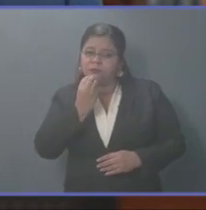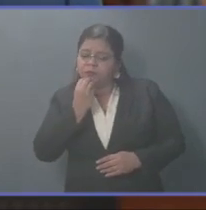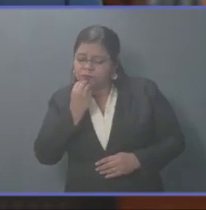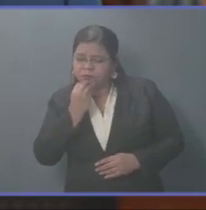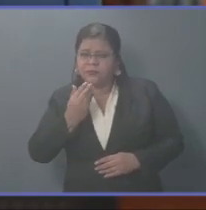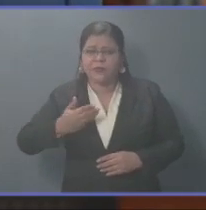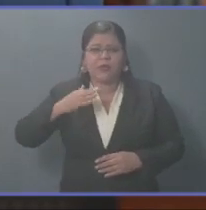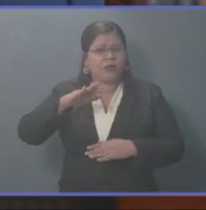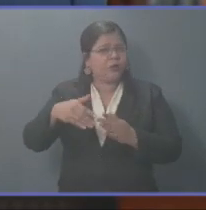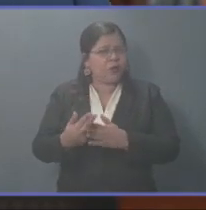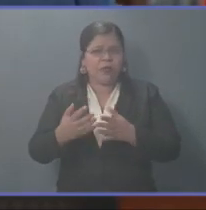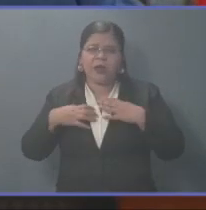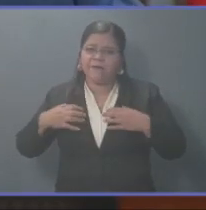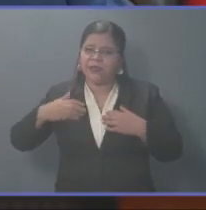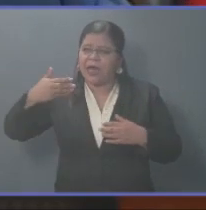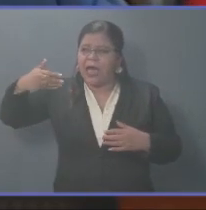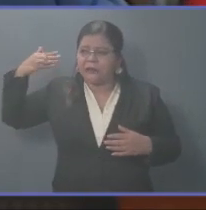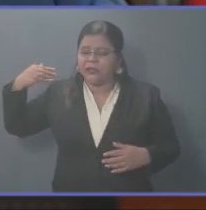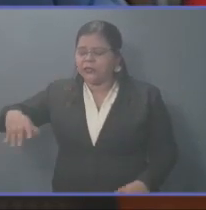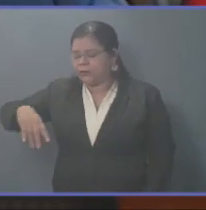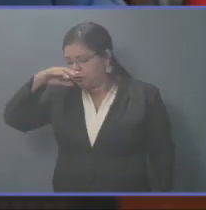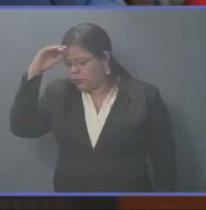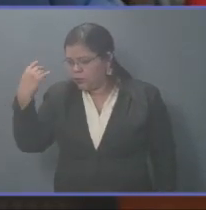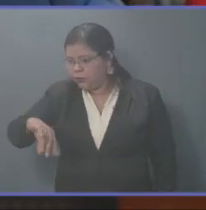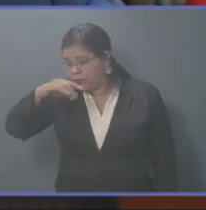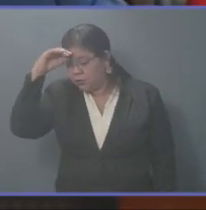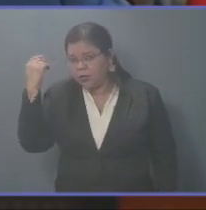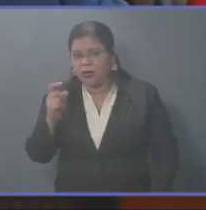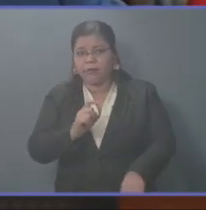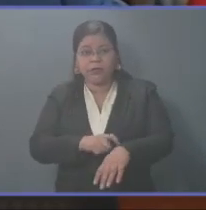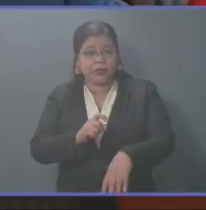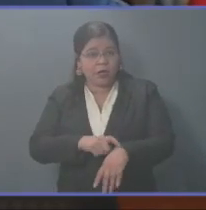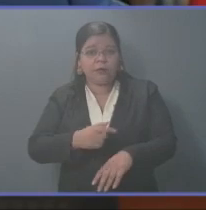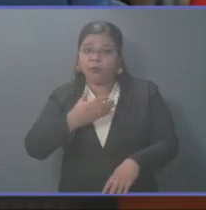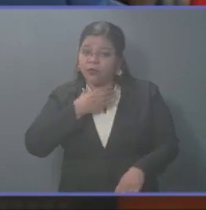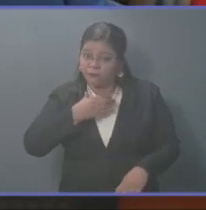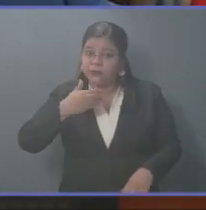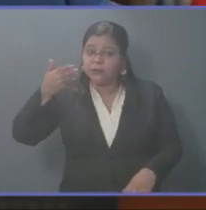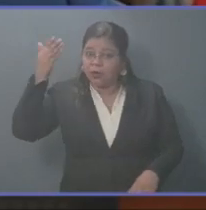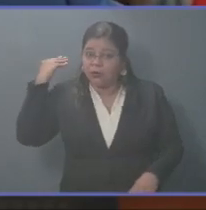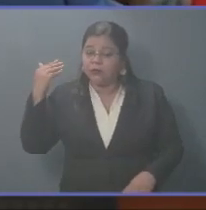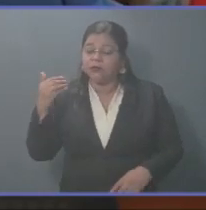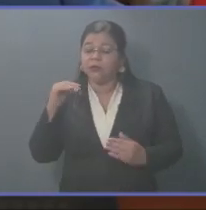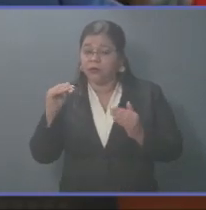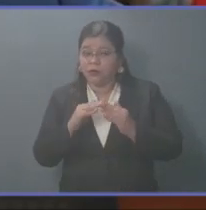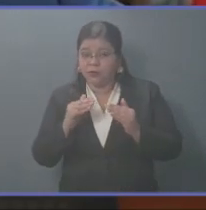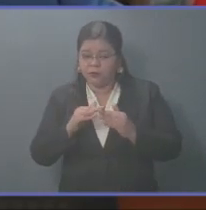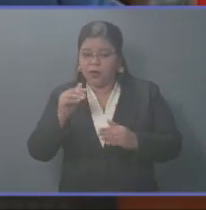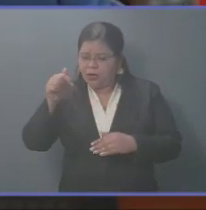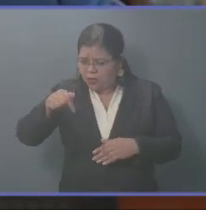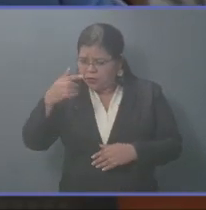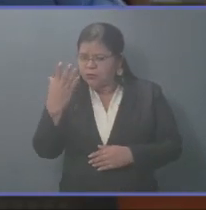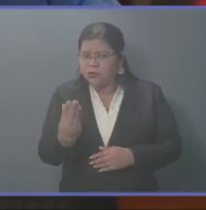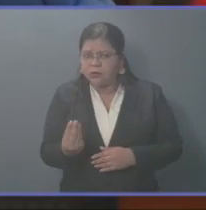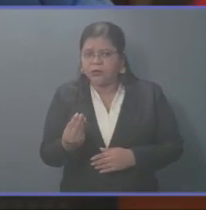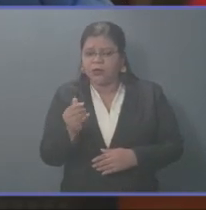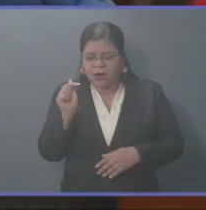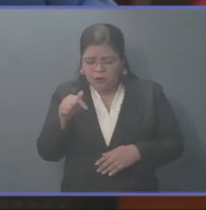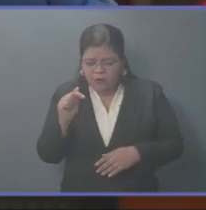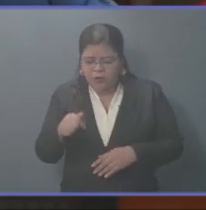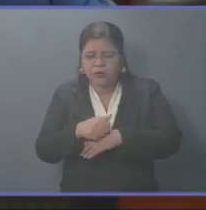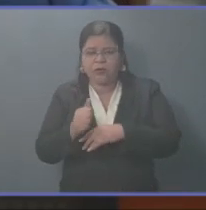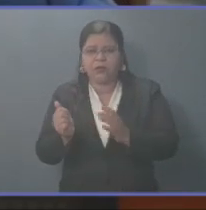a trabajar y momentos muy difíciles, y yo creo que hoy es cuando nosotros desde esa asamblea legislativa